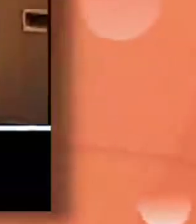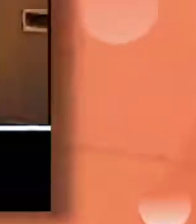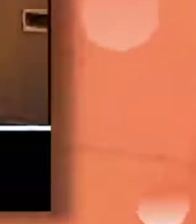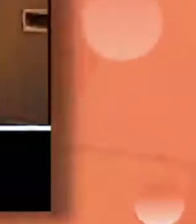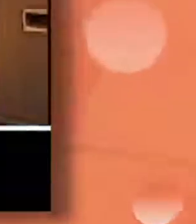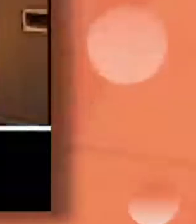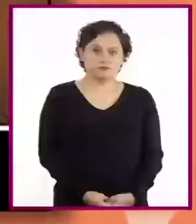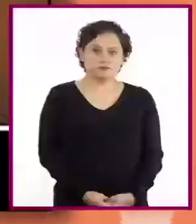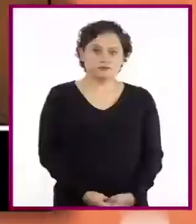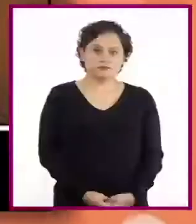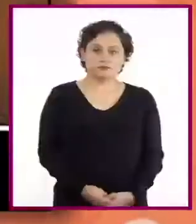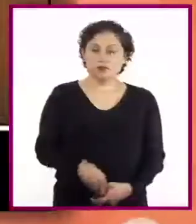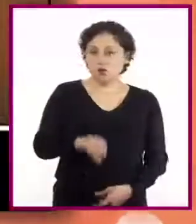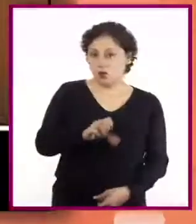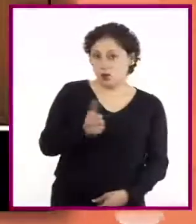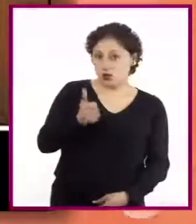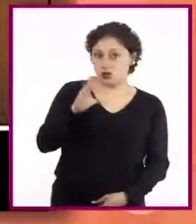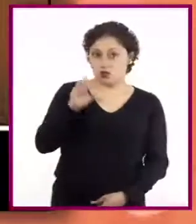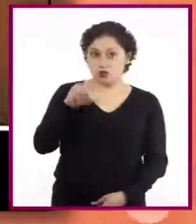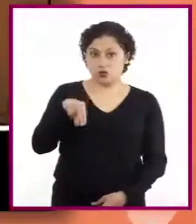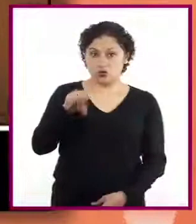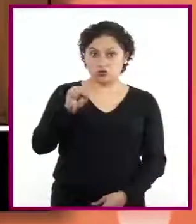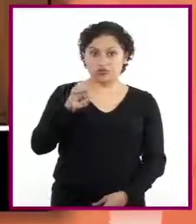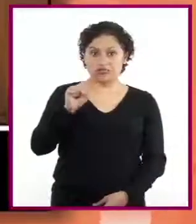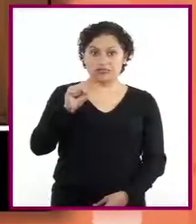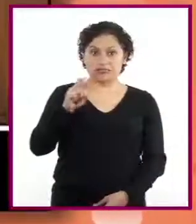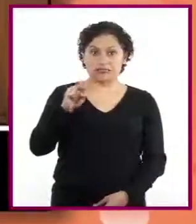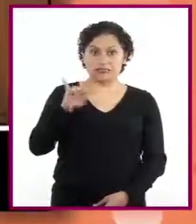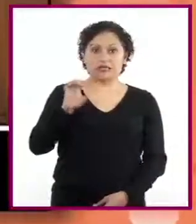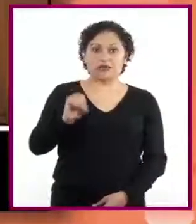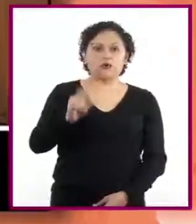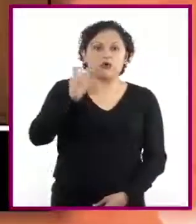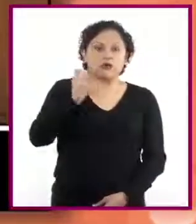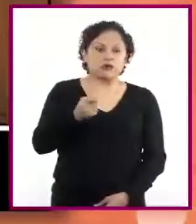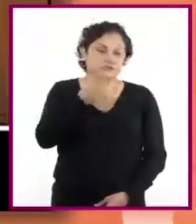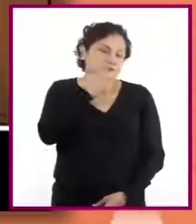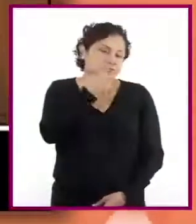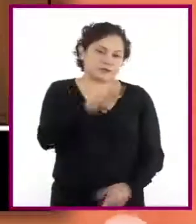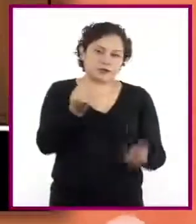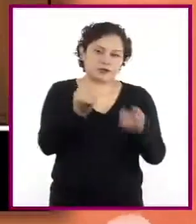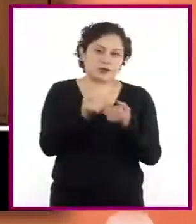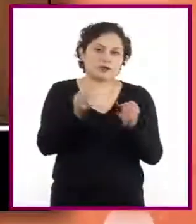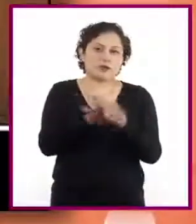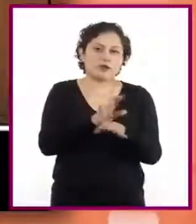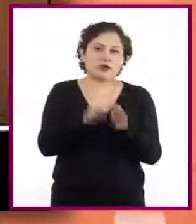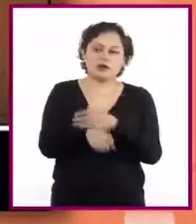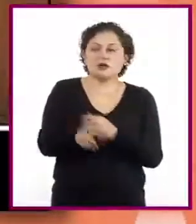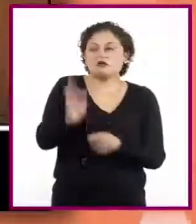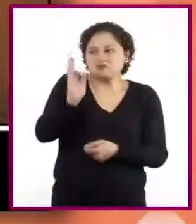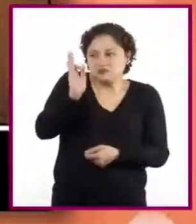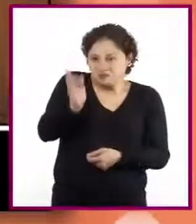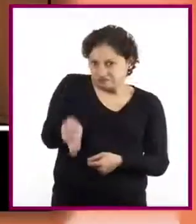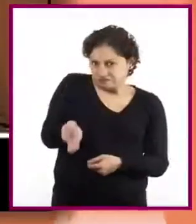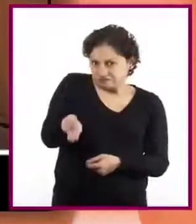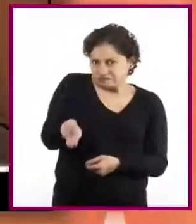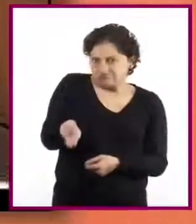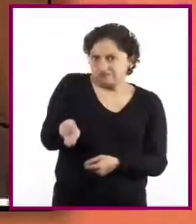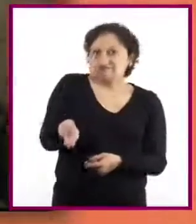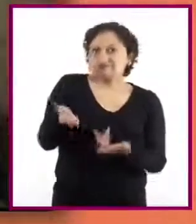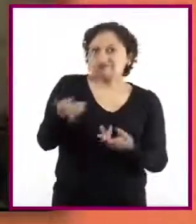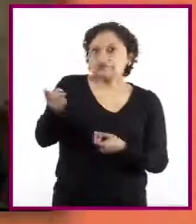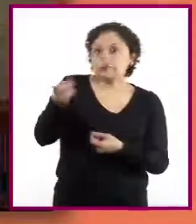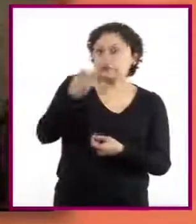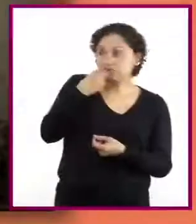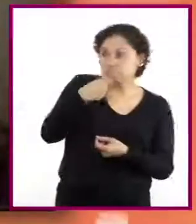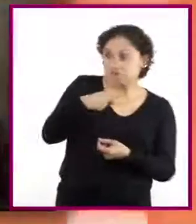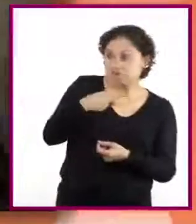El concesivo, como su nombre lo indica, nos dice que concedes algo al oponente, por llamarle así al que te está argumentando en